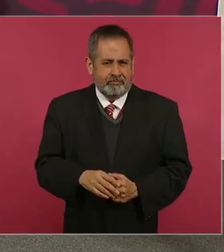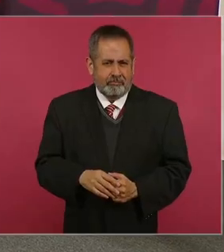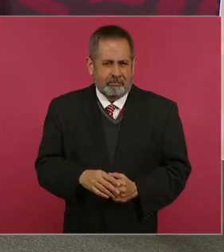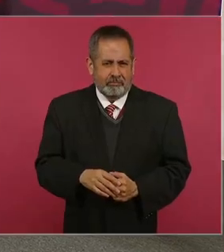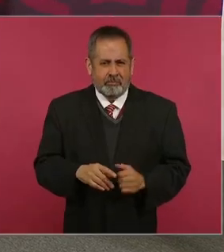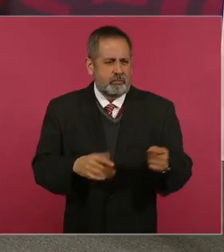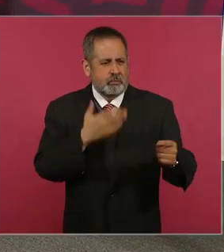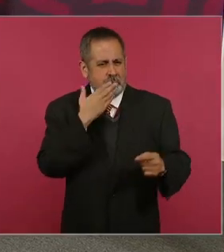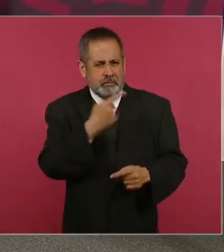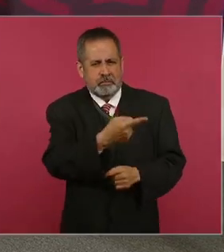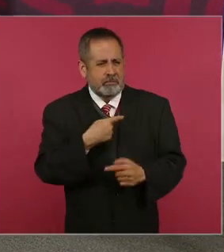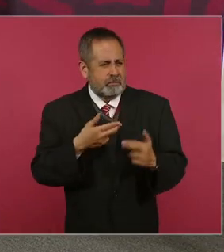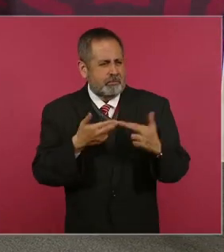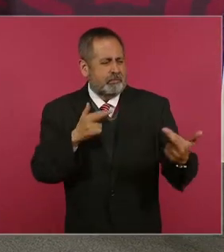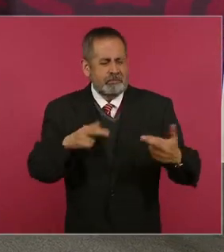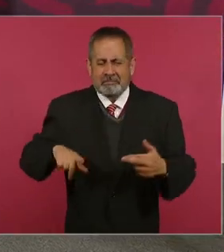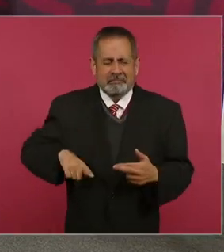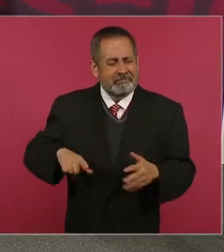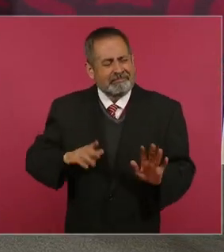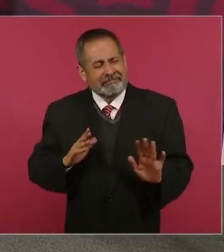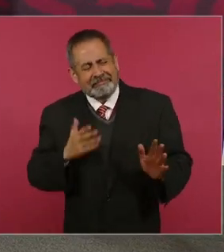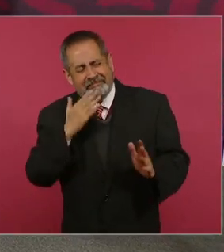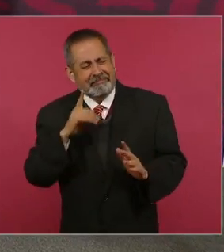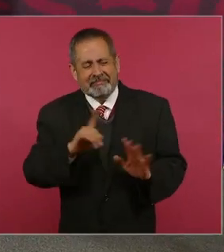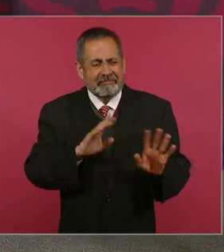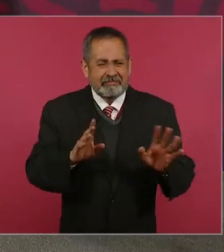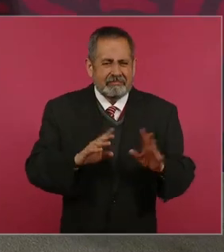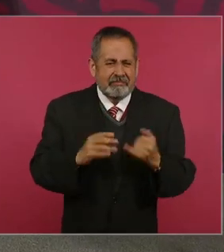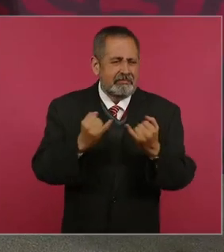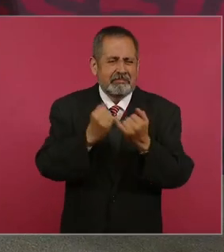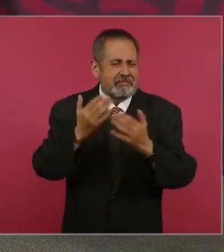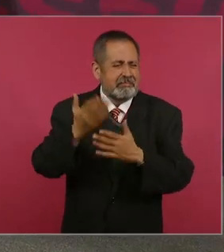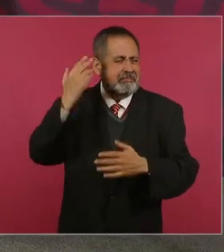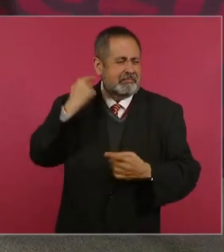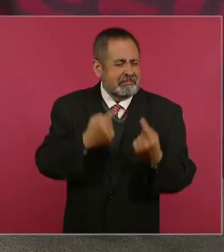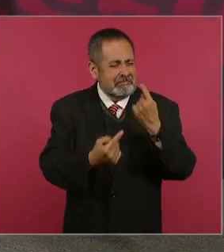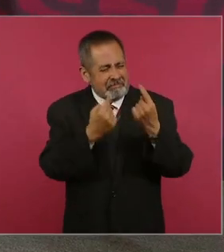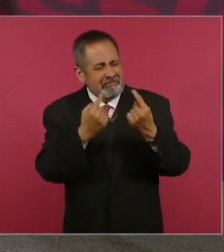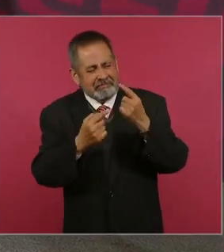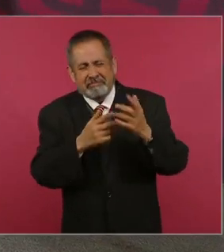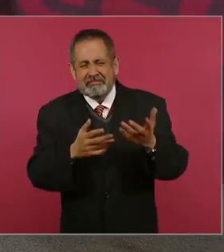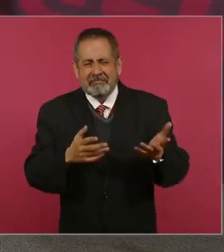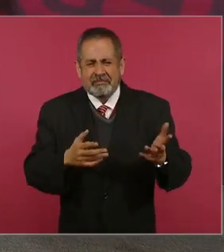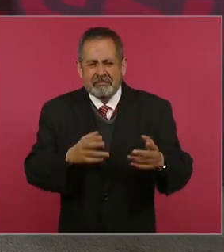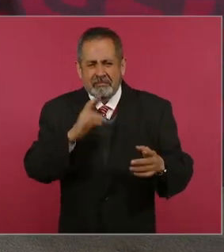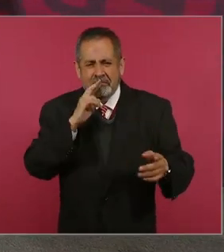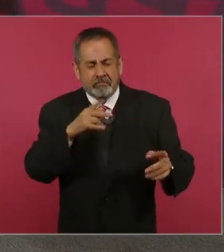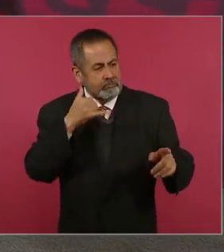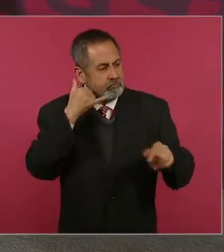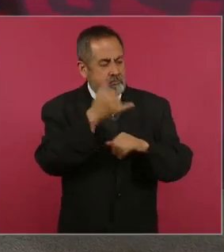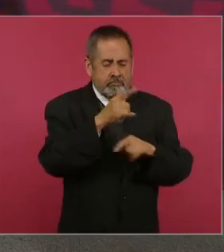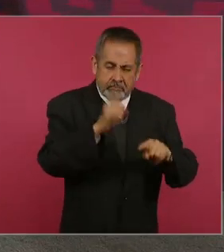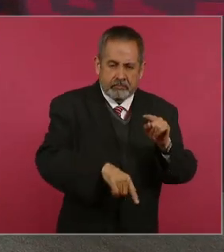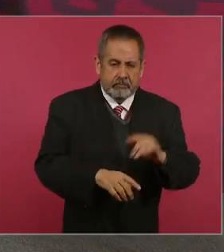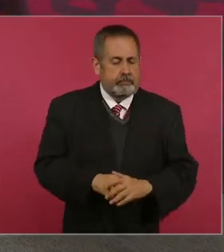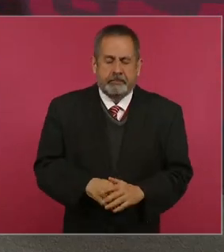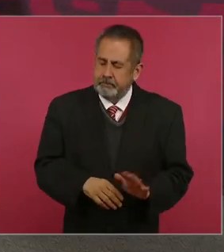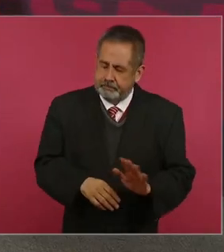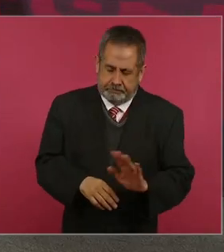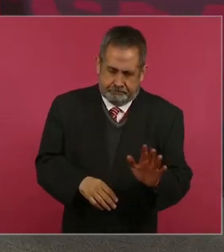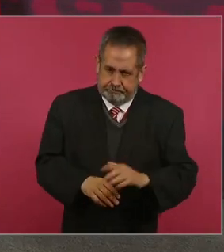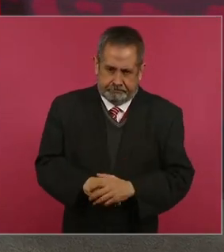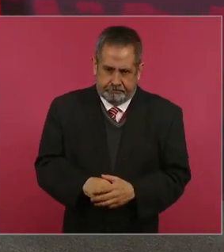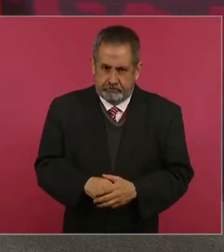no es buena la relación con el gobierno y ya no es como antes, y no me lo ha planteado nunca